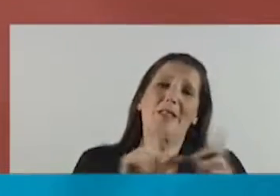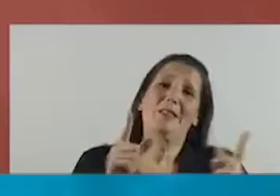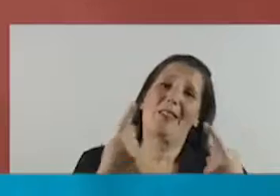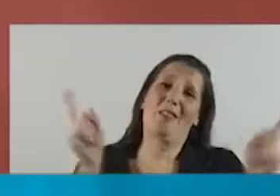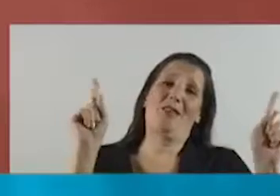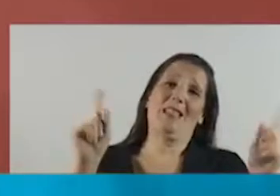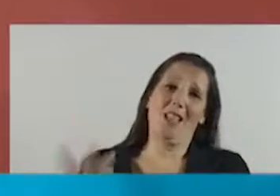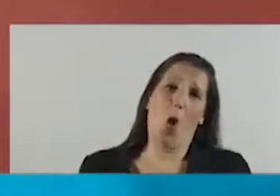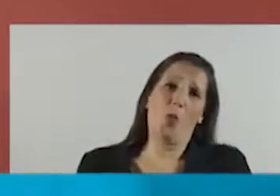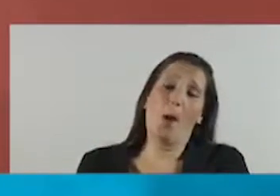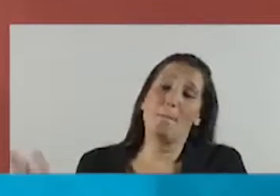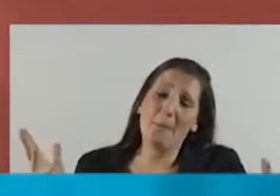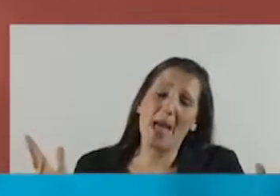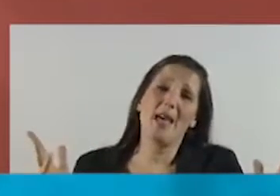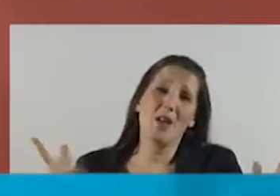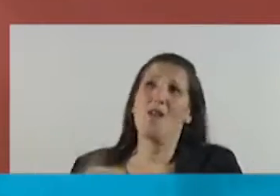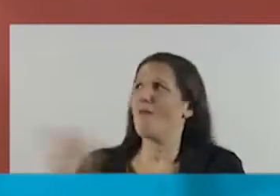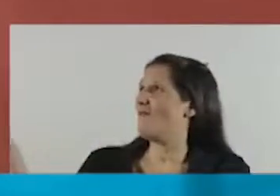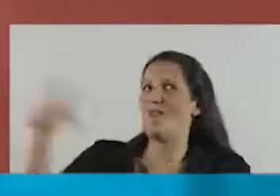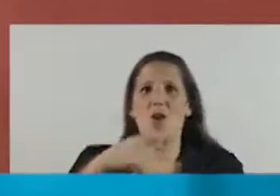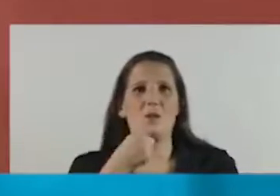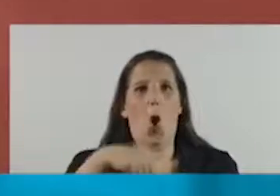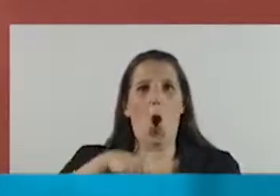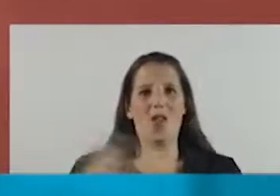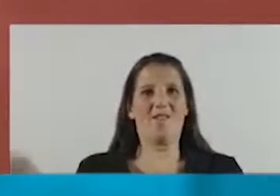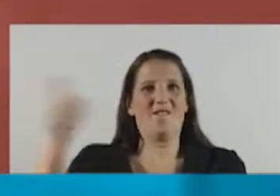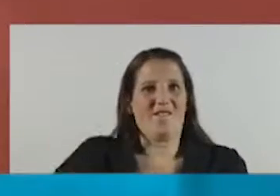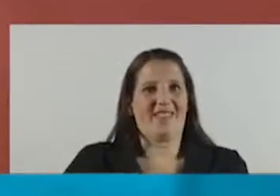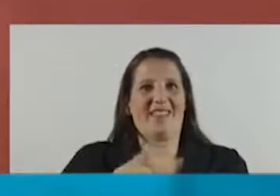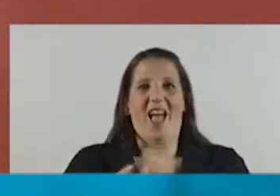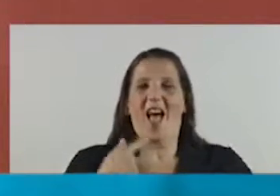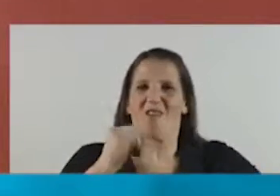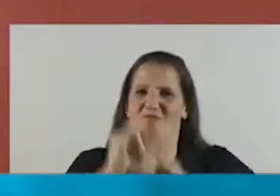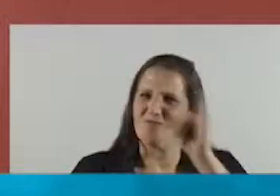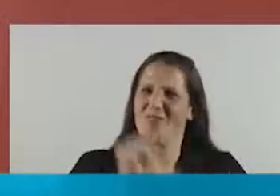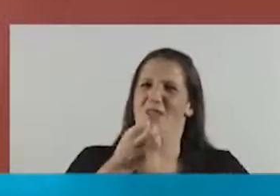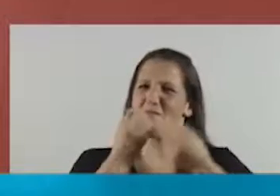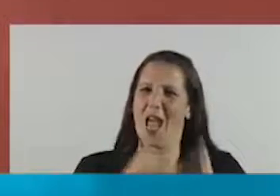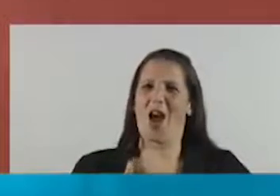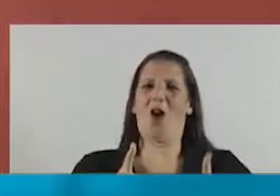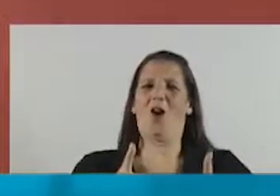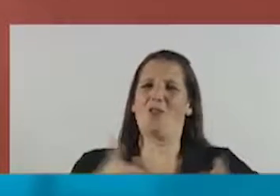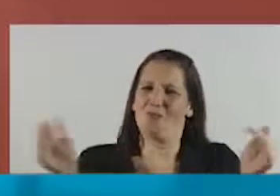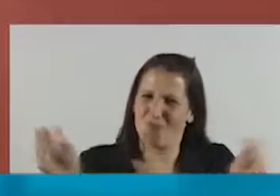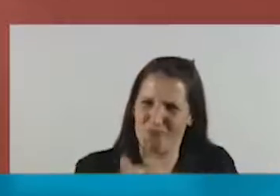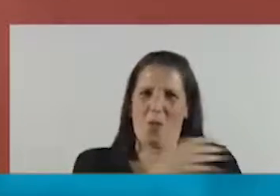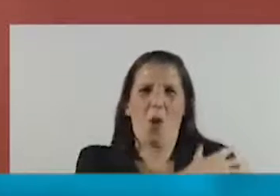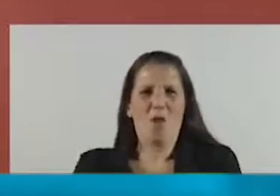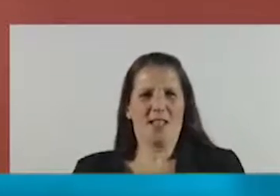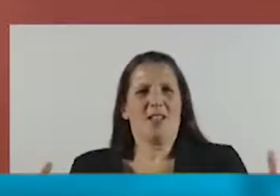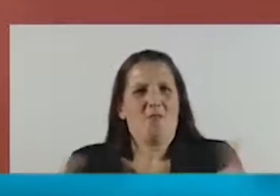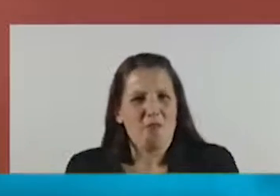poder seguir viendo acá confirmarles una y otra vez que vamos avanzando en la reducción de la pobreza